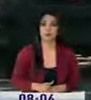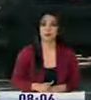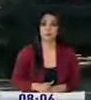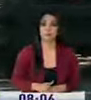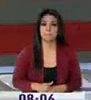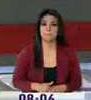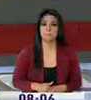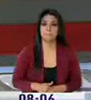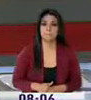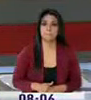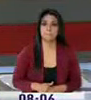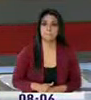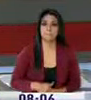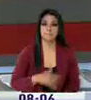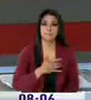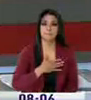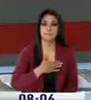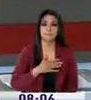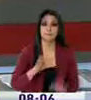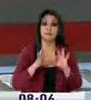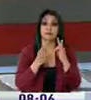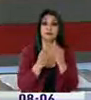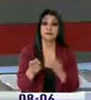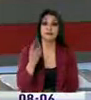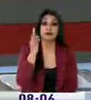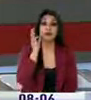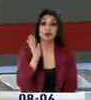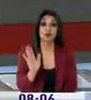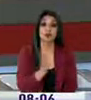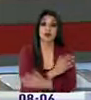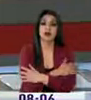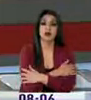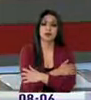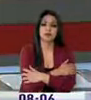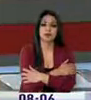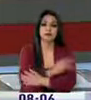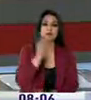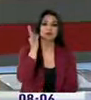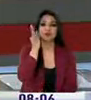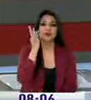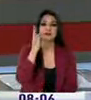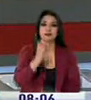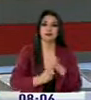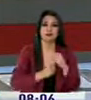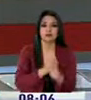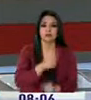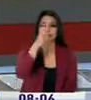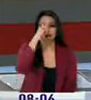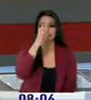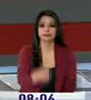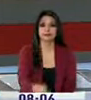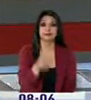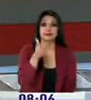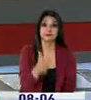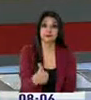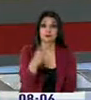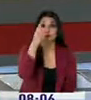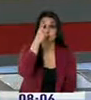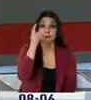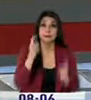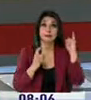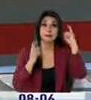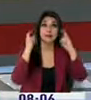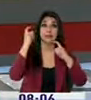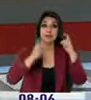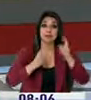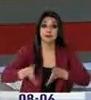Casamen. Qué pena la familia de esta señora, que mandarle un abrazo grande, 60 años. Y ahí hay que hacer una reflexión, cabe en este punto. Tanto